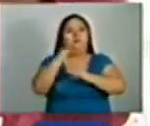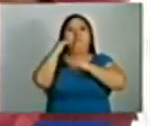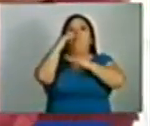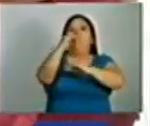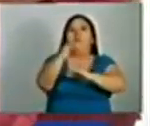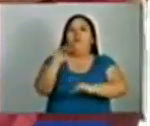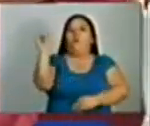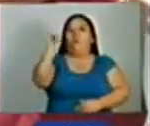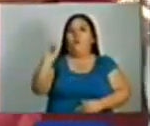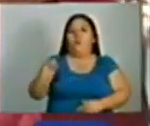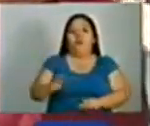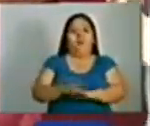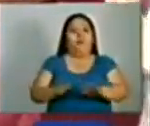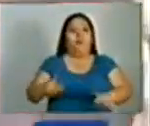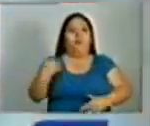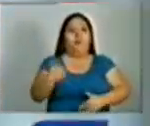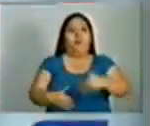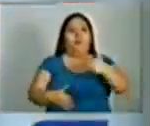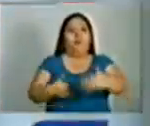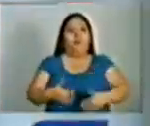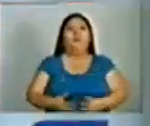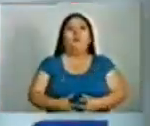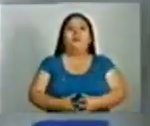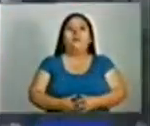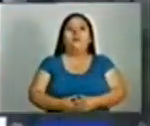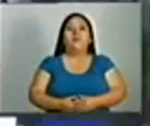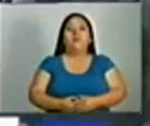para cumplir con el trámite.